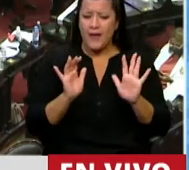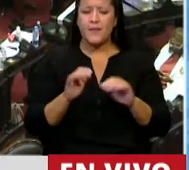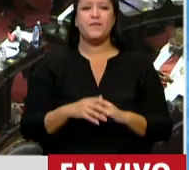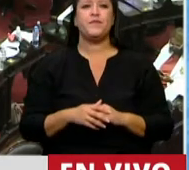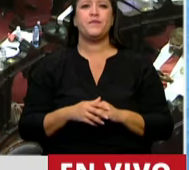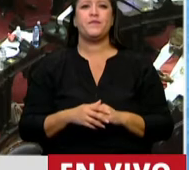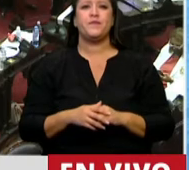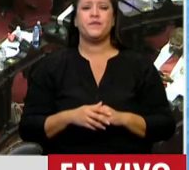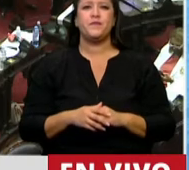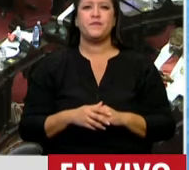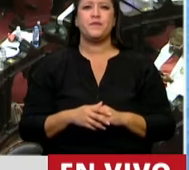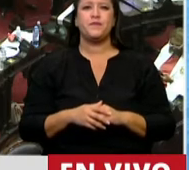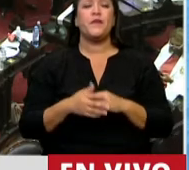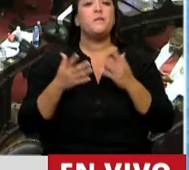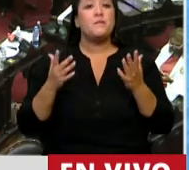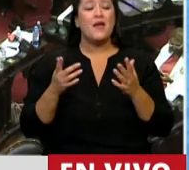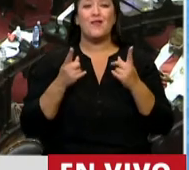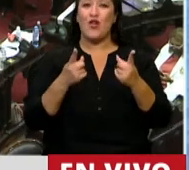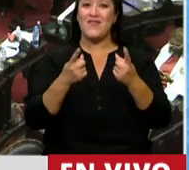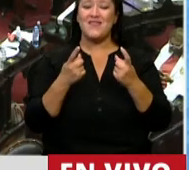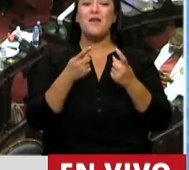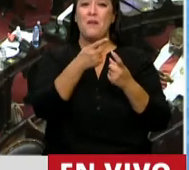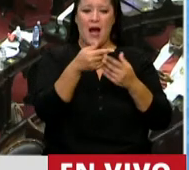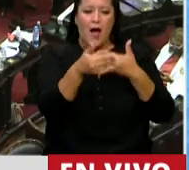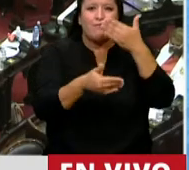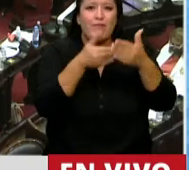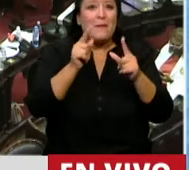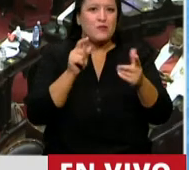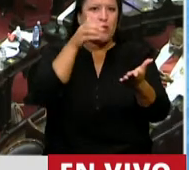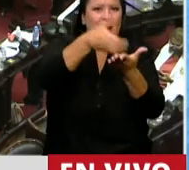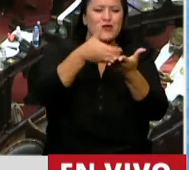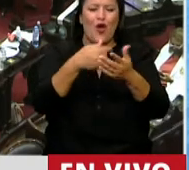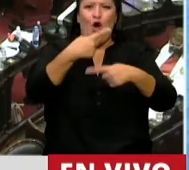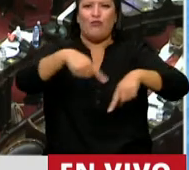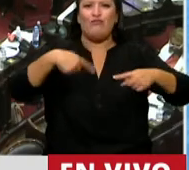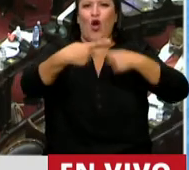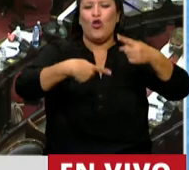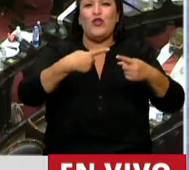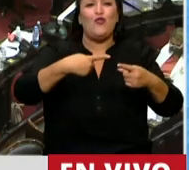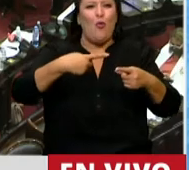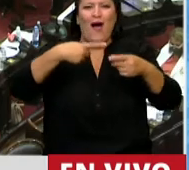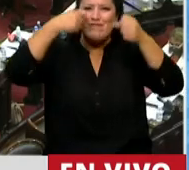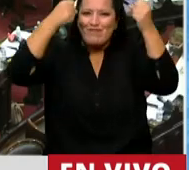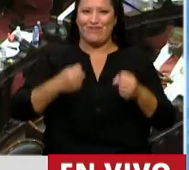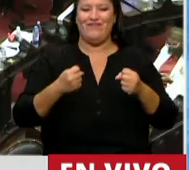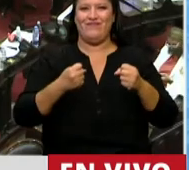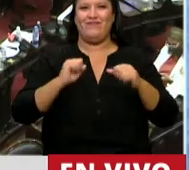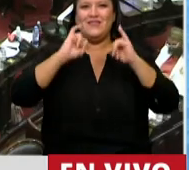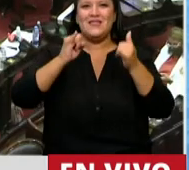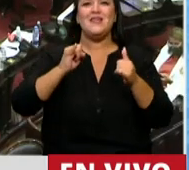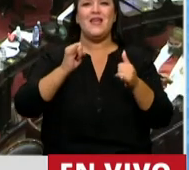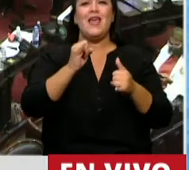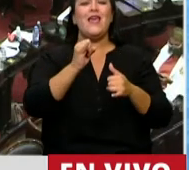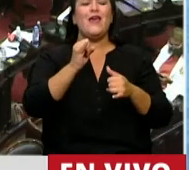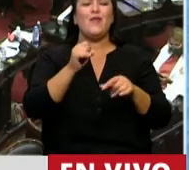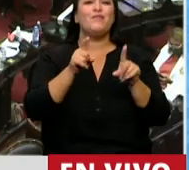y que lo que necesita para seguir adelante con las mismas es certeza. Y